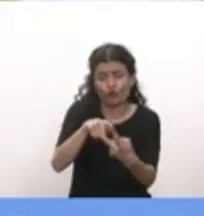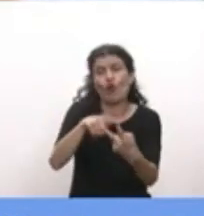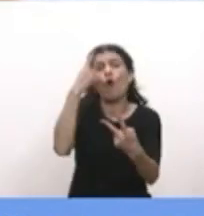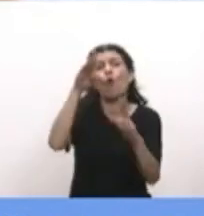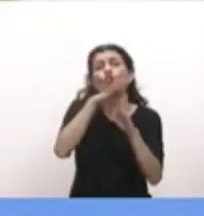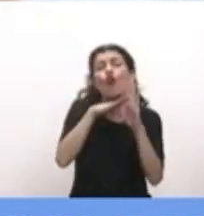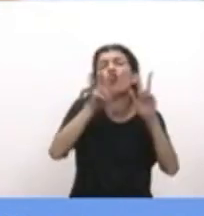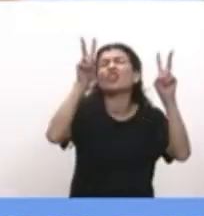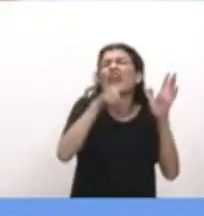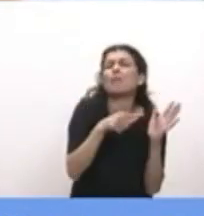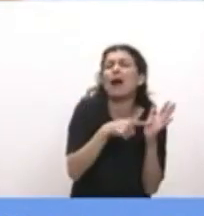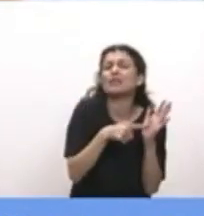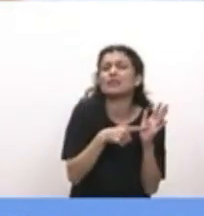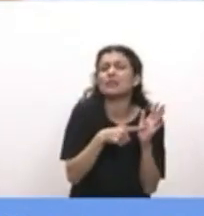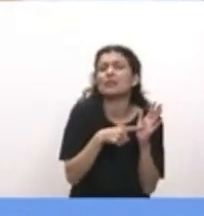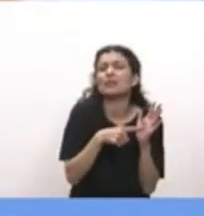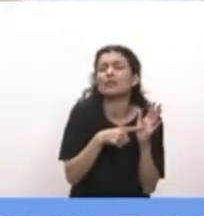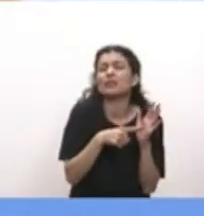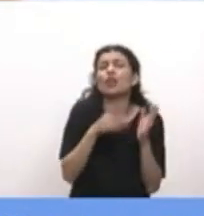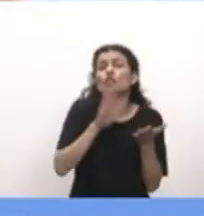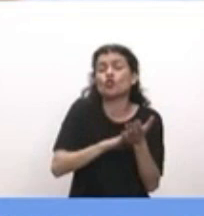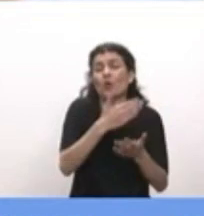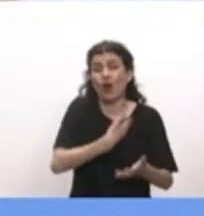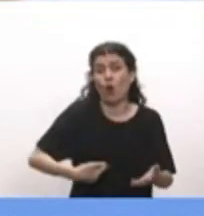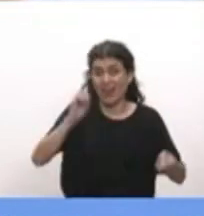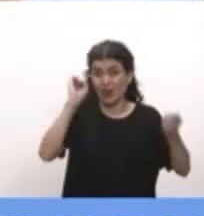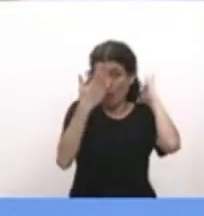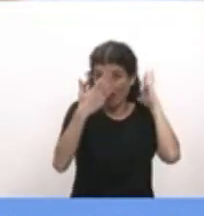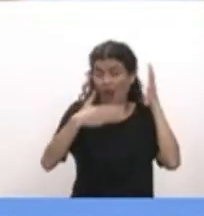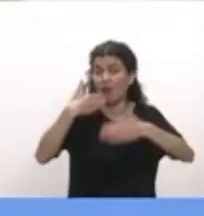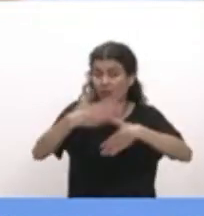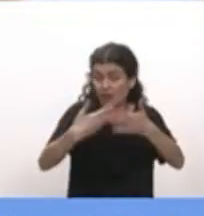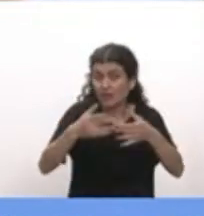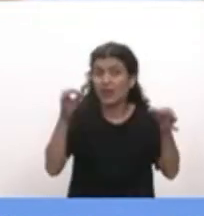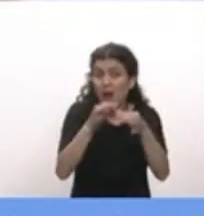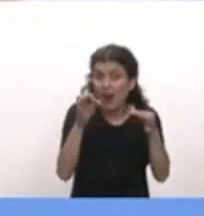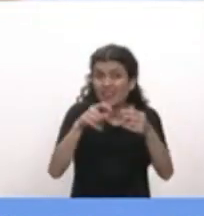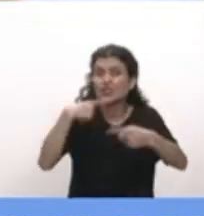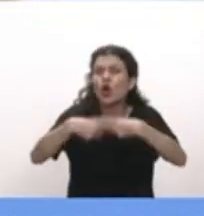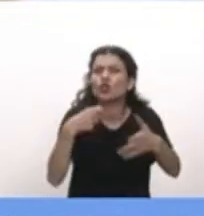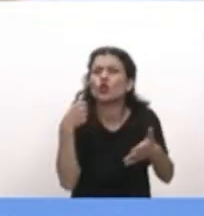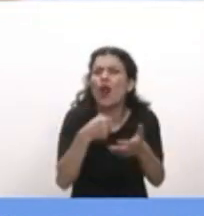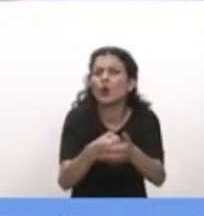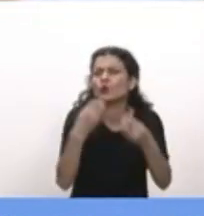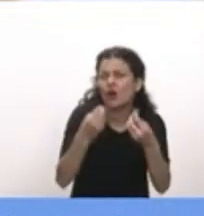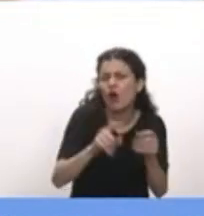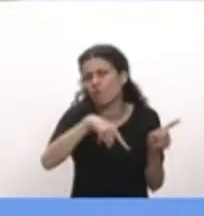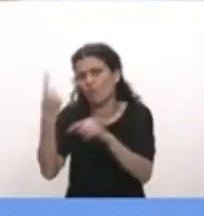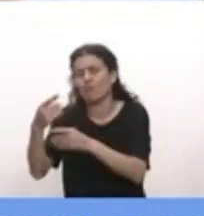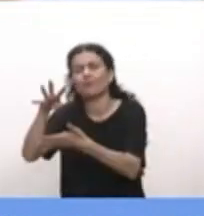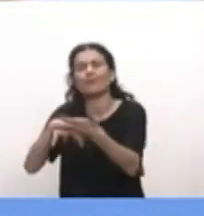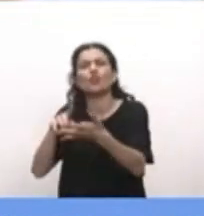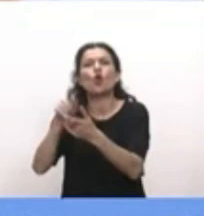agenda del gobierno nacional con respecto a Malvinas y la otra sobre la